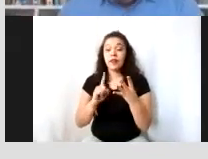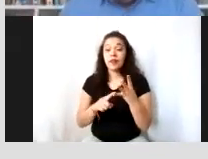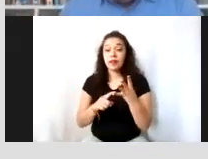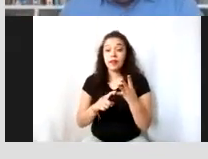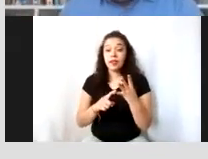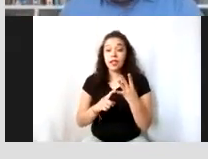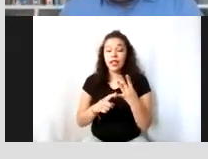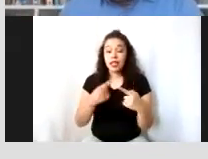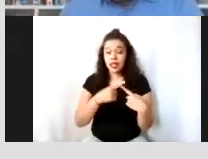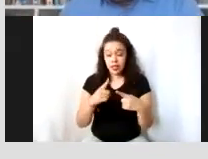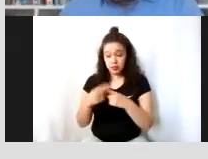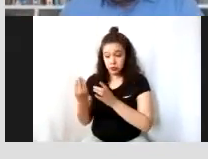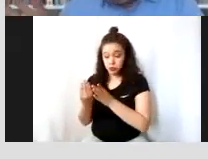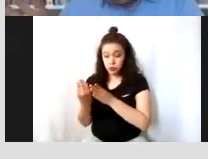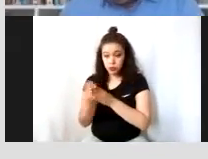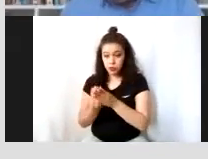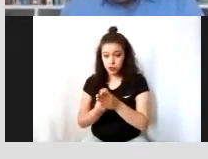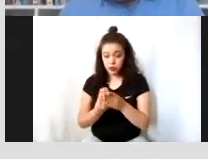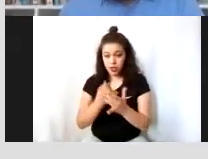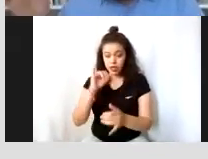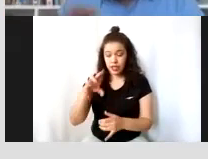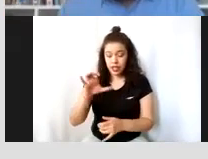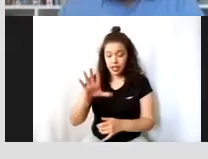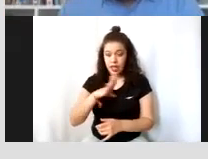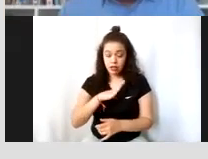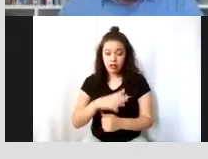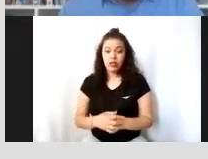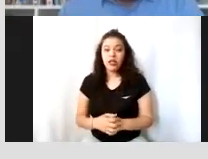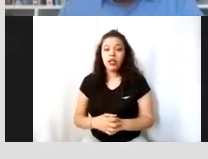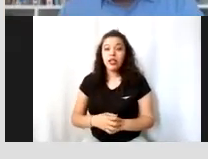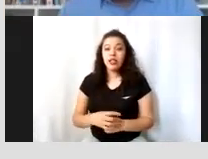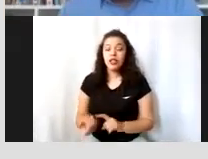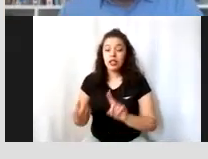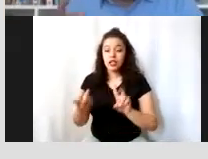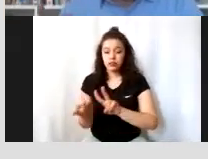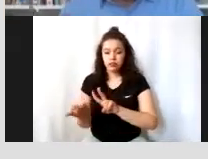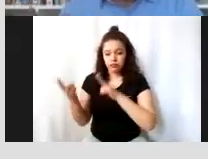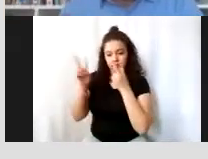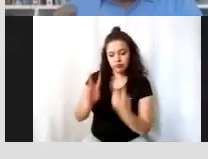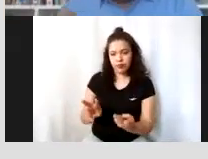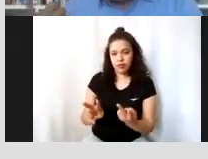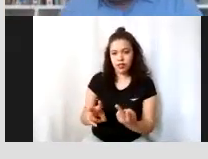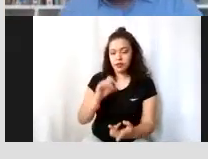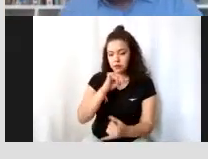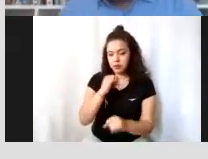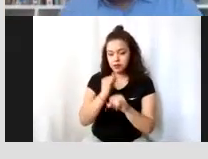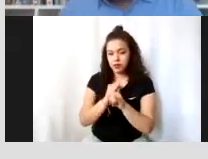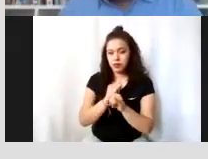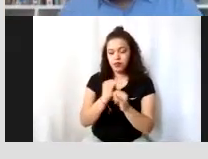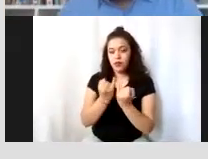diversas claves que el INE tiene ahí. Y del otro lado de la credencial del lector también recaban la